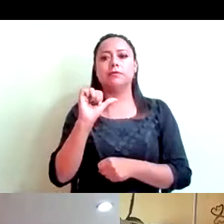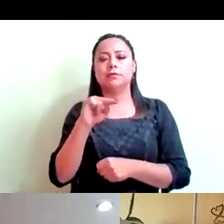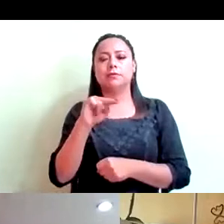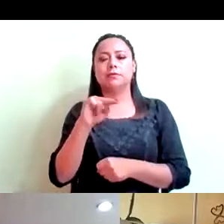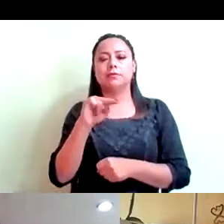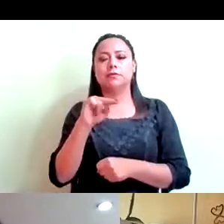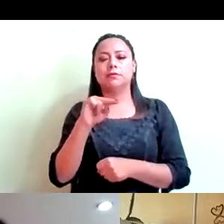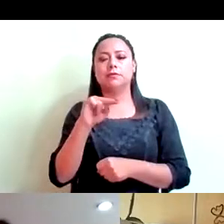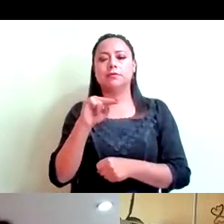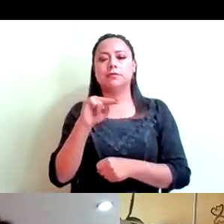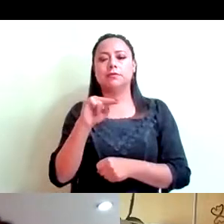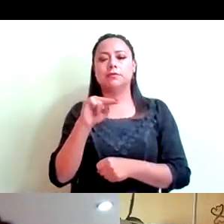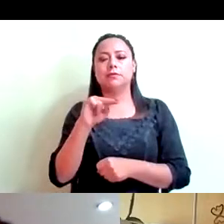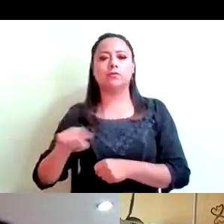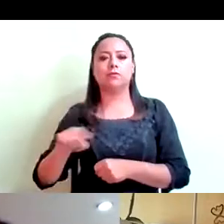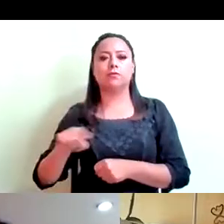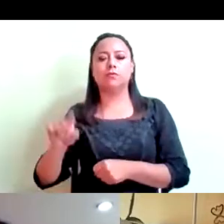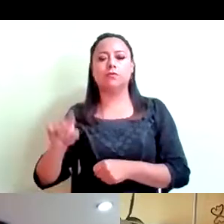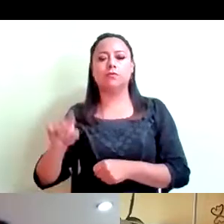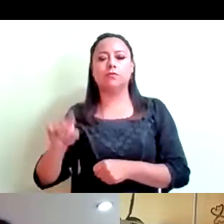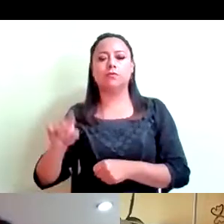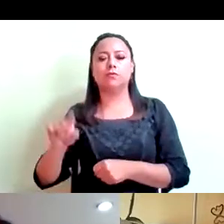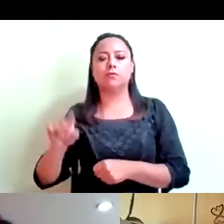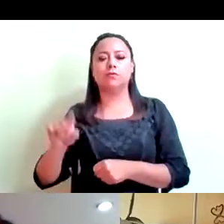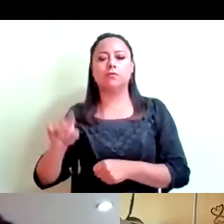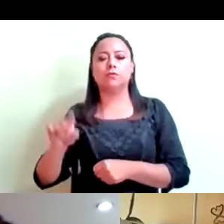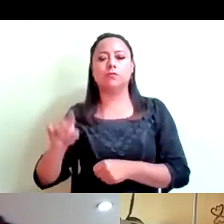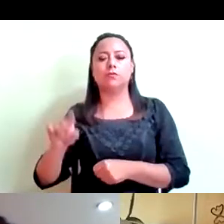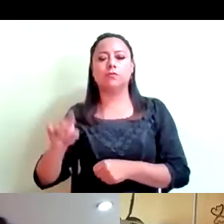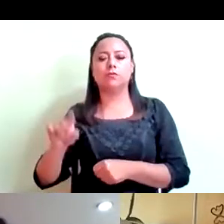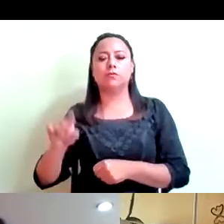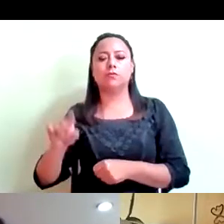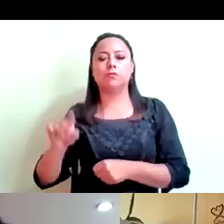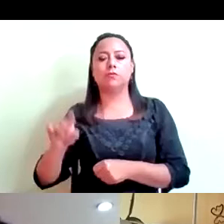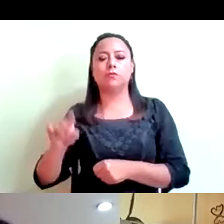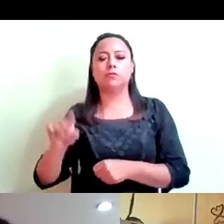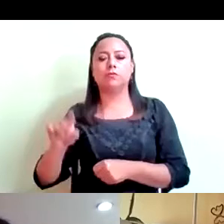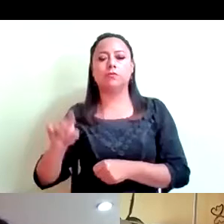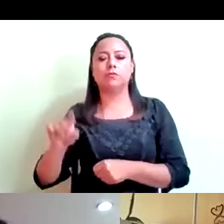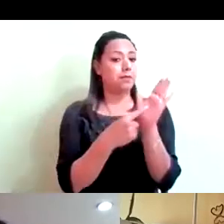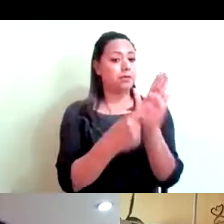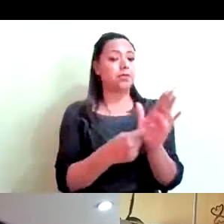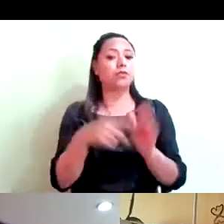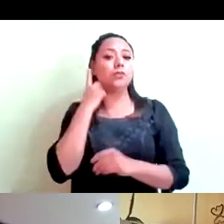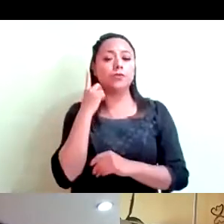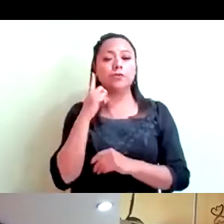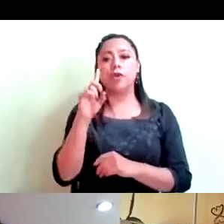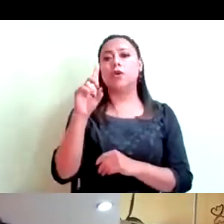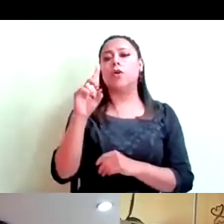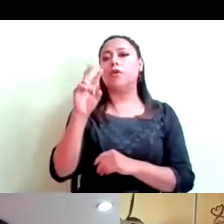Federal, que presentó el diputado Jesús Ricardo Fuentes Gómez, del Grupo Parlamentario de